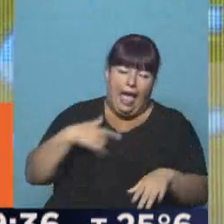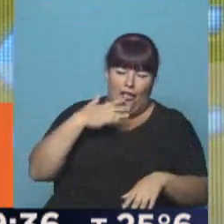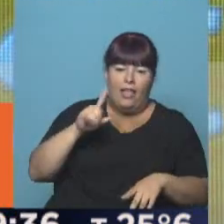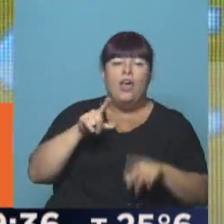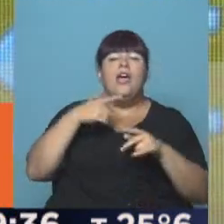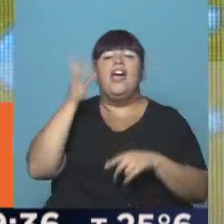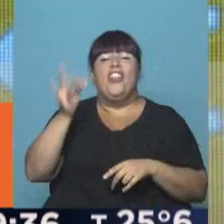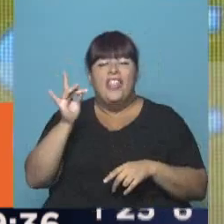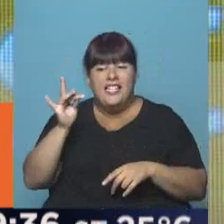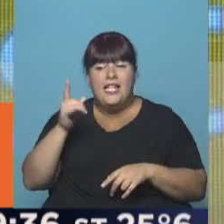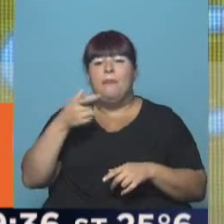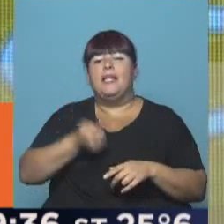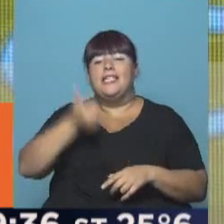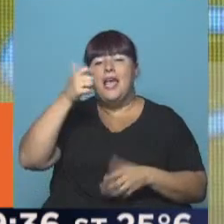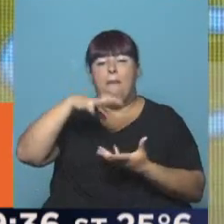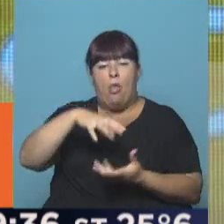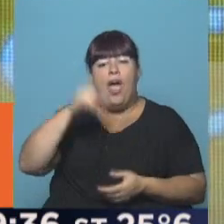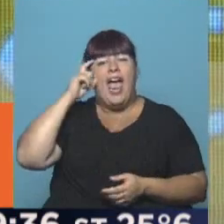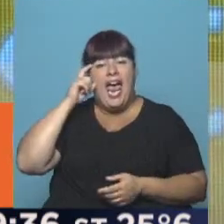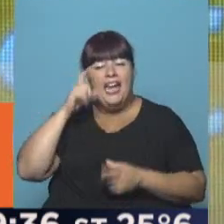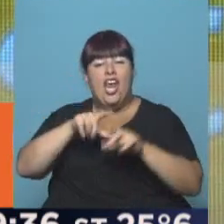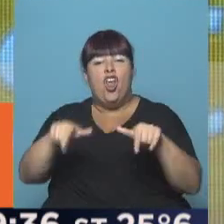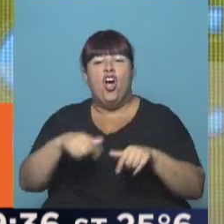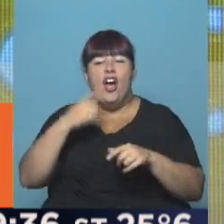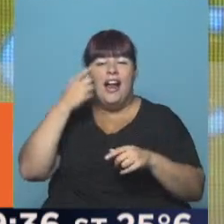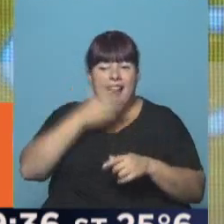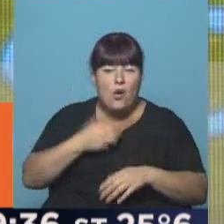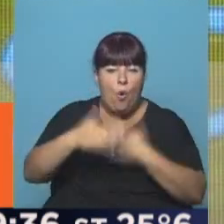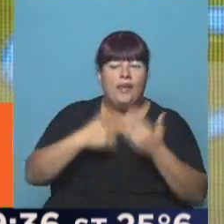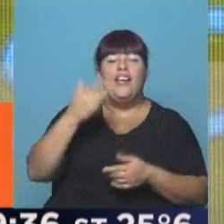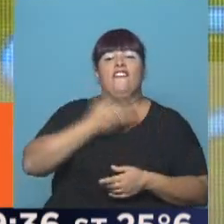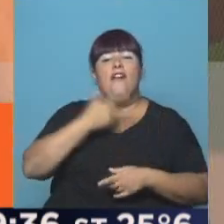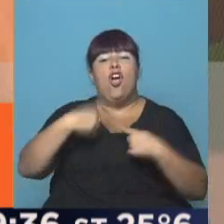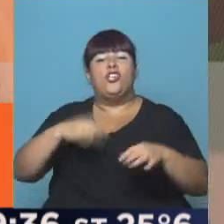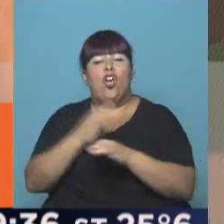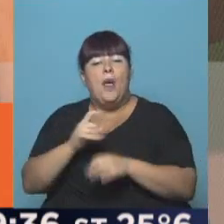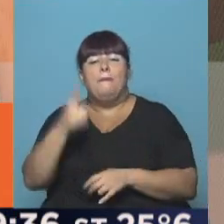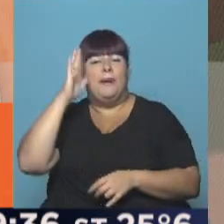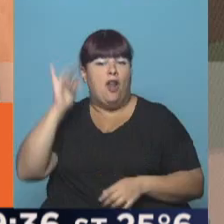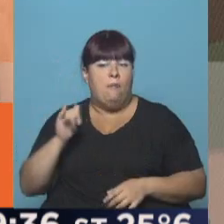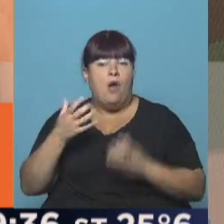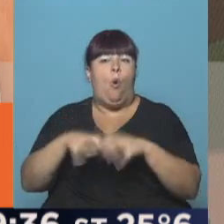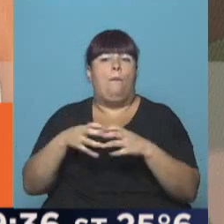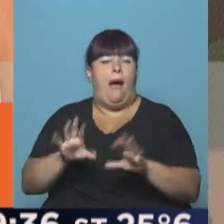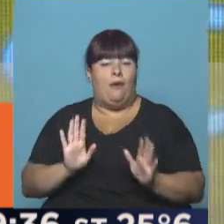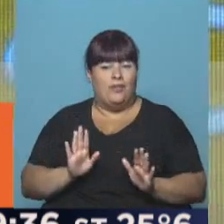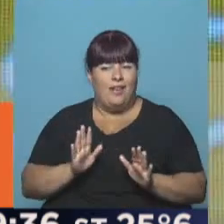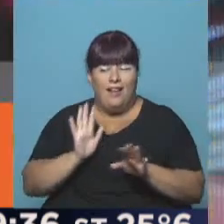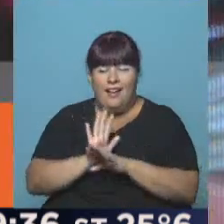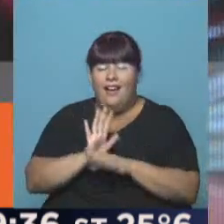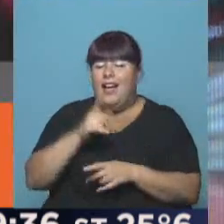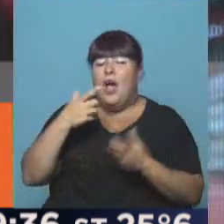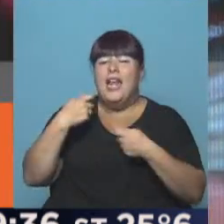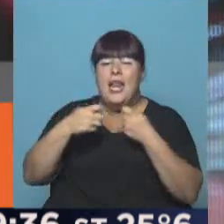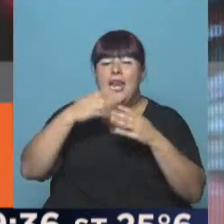este en diciembre V y pan dulce en enero ponen rosca de ryes y juguetes en febrero los útiles escolares y el primero de marzo se te ponen los huevos de pascua las librerías y